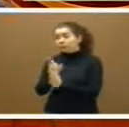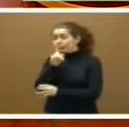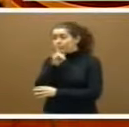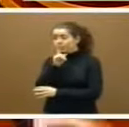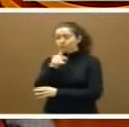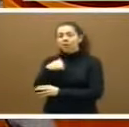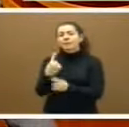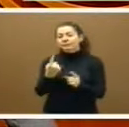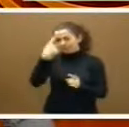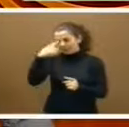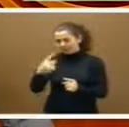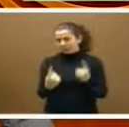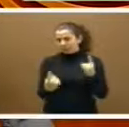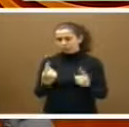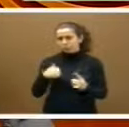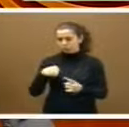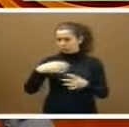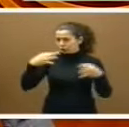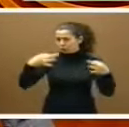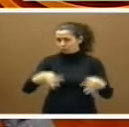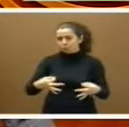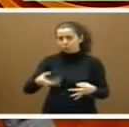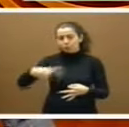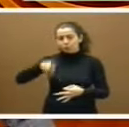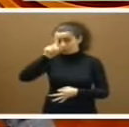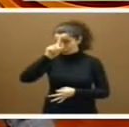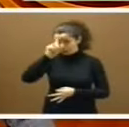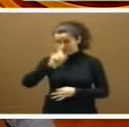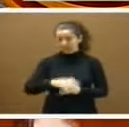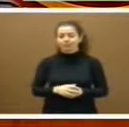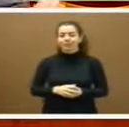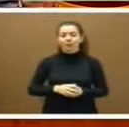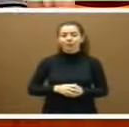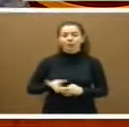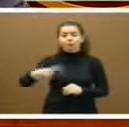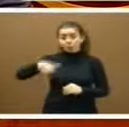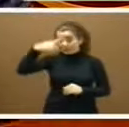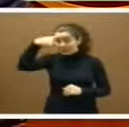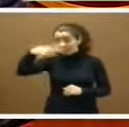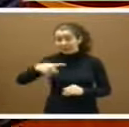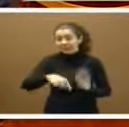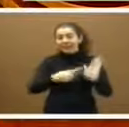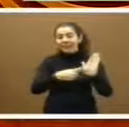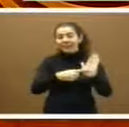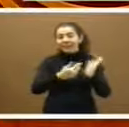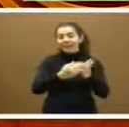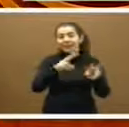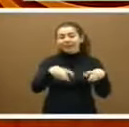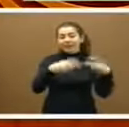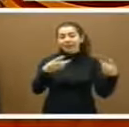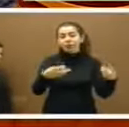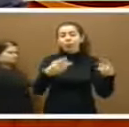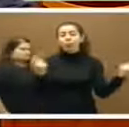que esta ley, por ejemplo, ha modificado la ley de publicidad